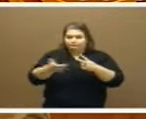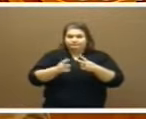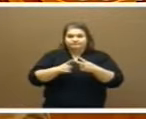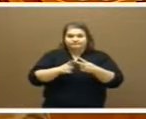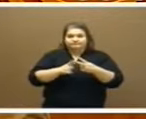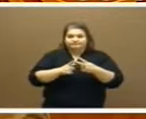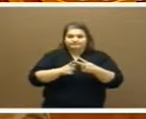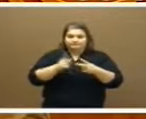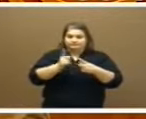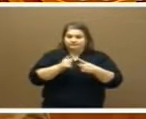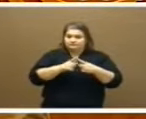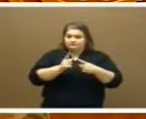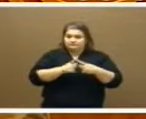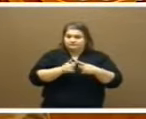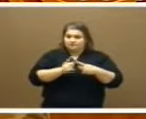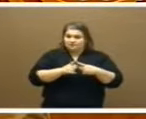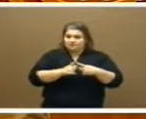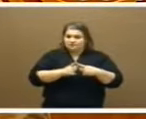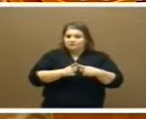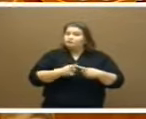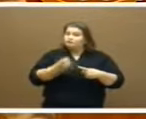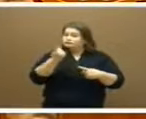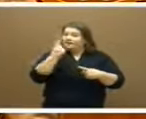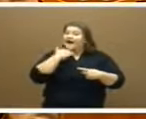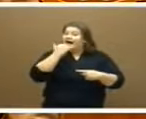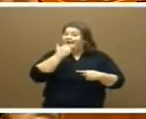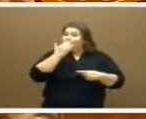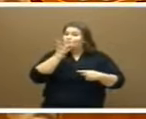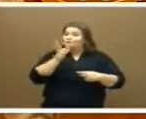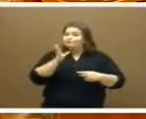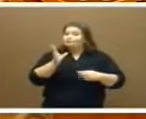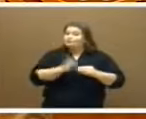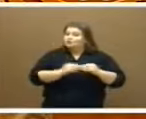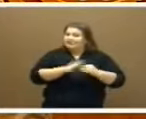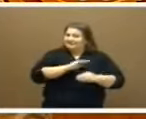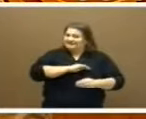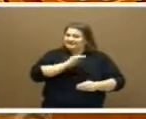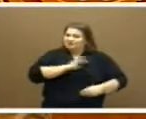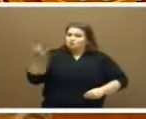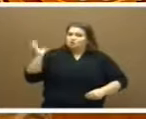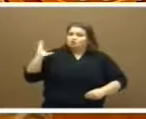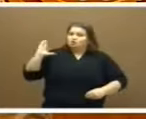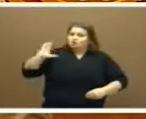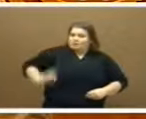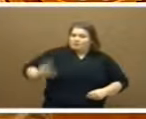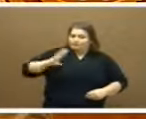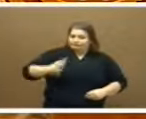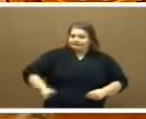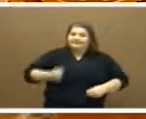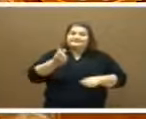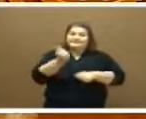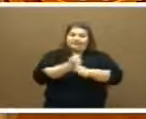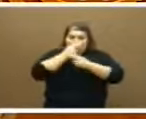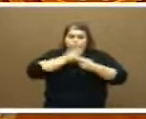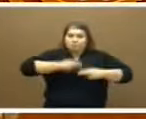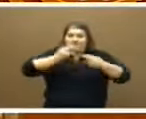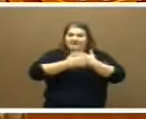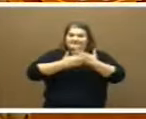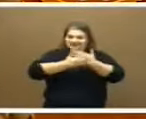una caja, en una hucha muy utilizada, el sueldo de los funcionarios y de los laborales, de los trabajadores públicos